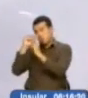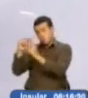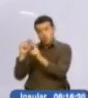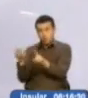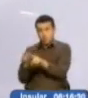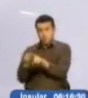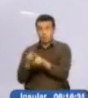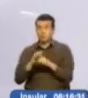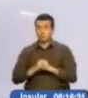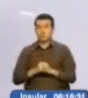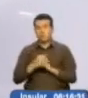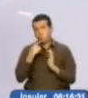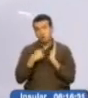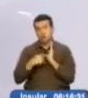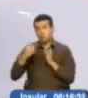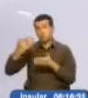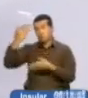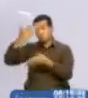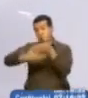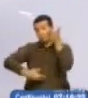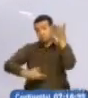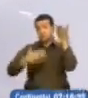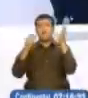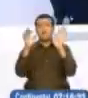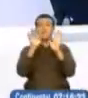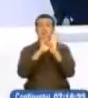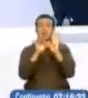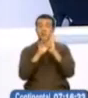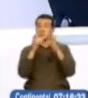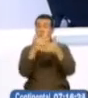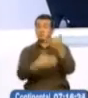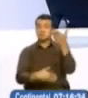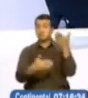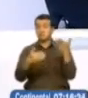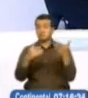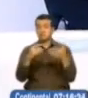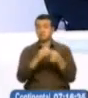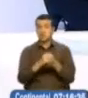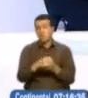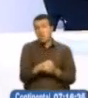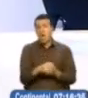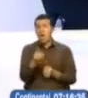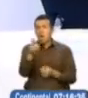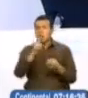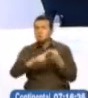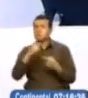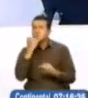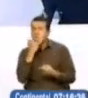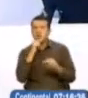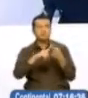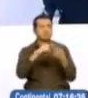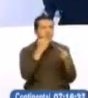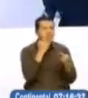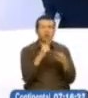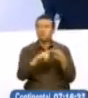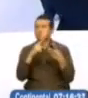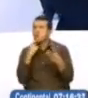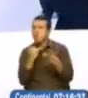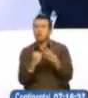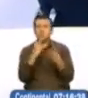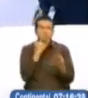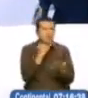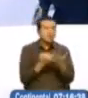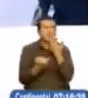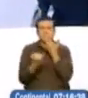decía el David, tienes ahí un muro, tienes un patíbulo, te pones a juzgar a diestra y siniestra, y también se proyectan las inseguridades de